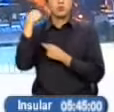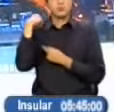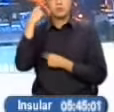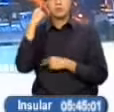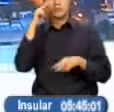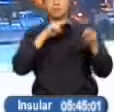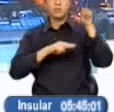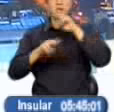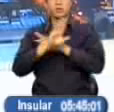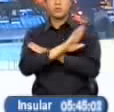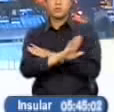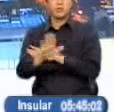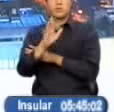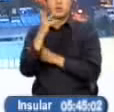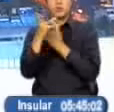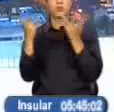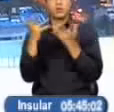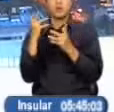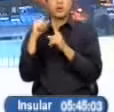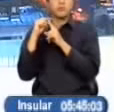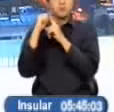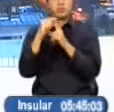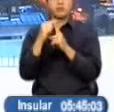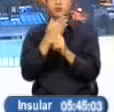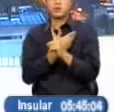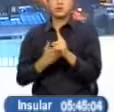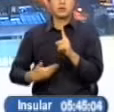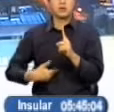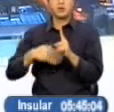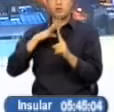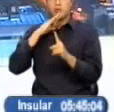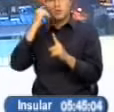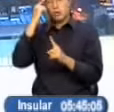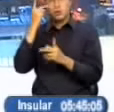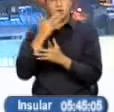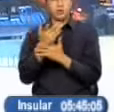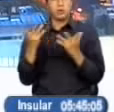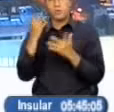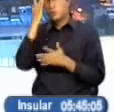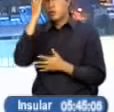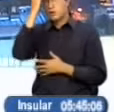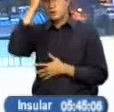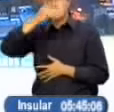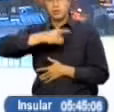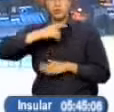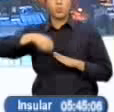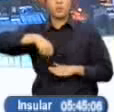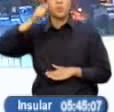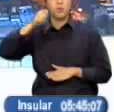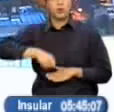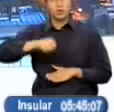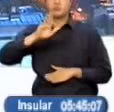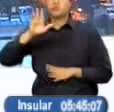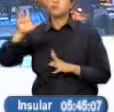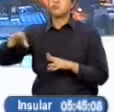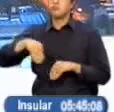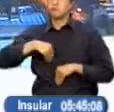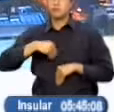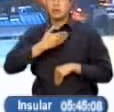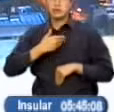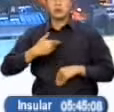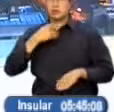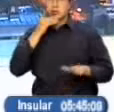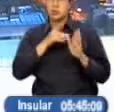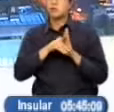accionar de uno de sus oficiales que habría ofendido al presidente rafael correa esto por resolución de una fuerza civil que acogió la demanda del jefe